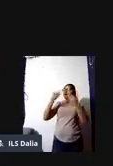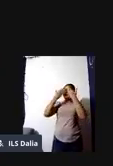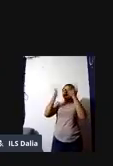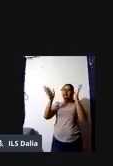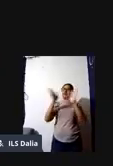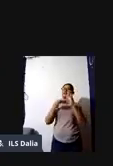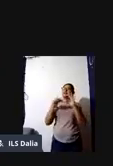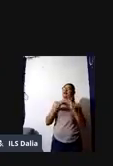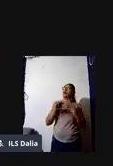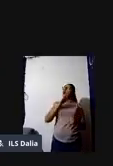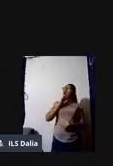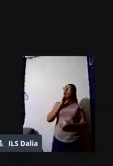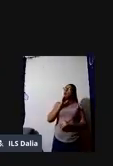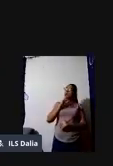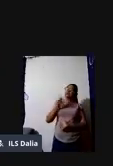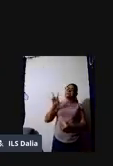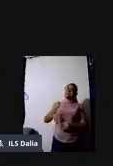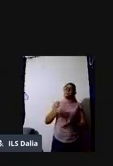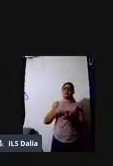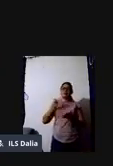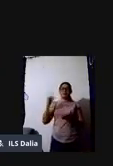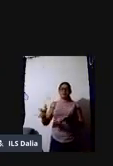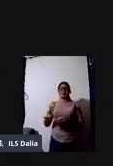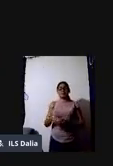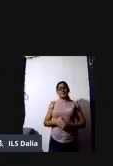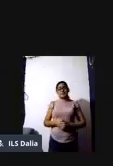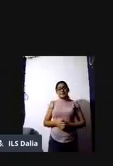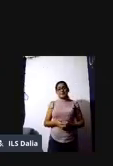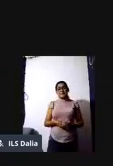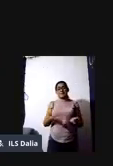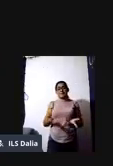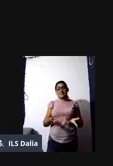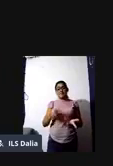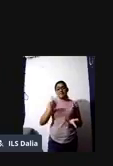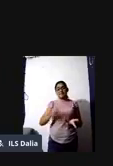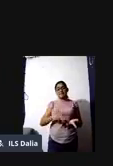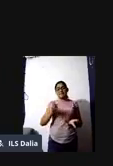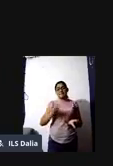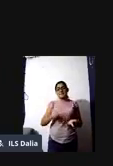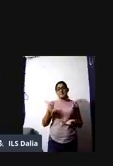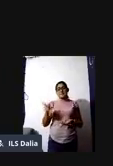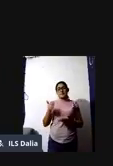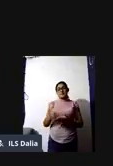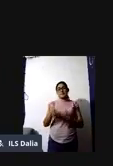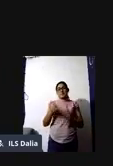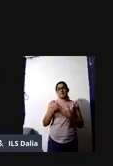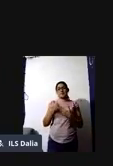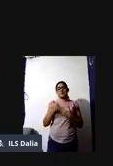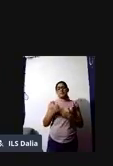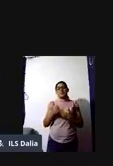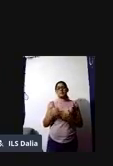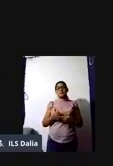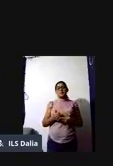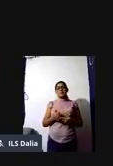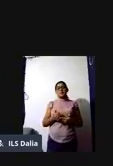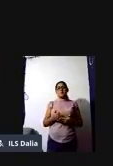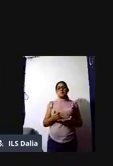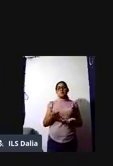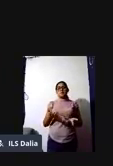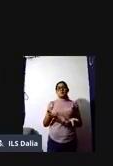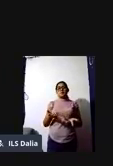mucho a intervenir desde otra perspectiva, a eso se le refiere, ¿no? Intervenir.